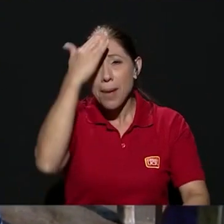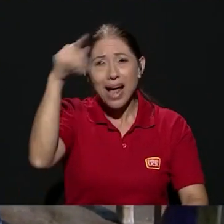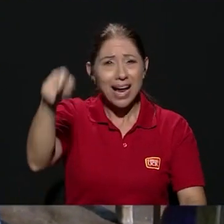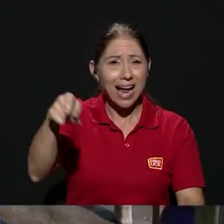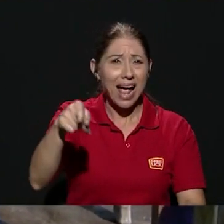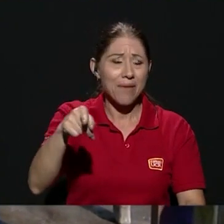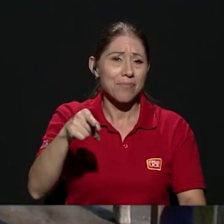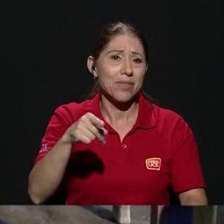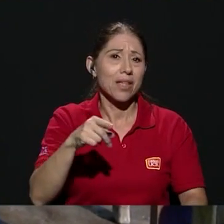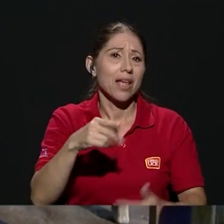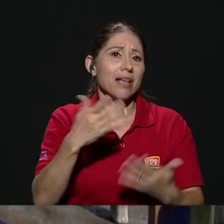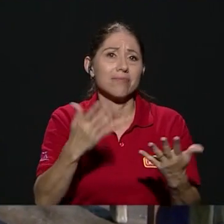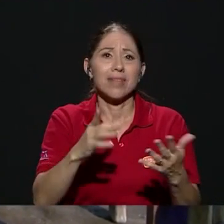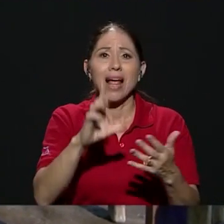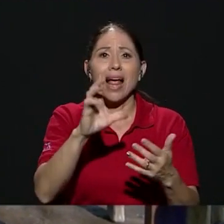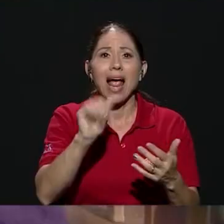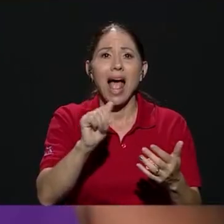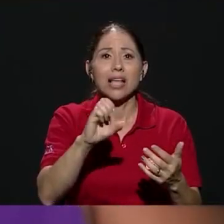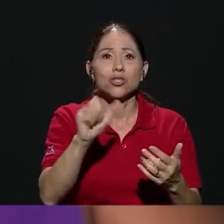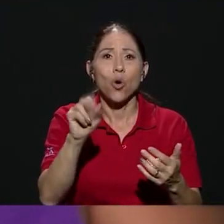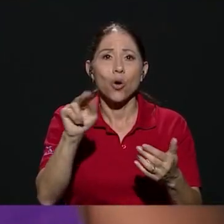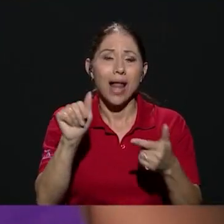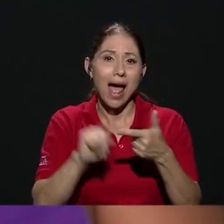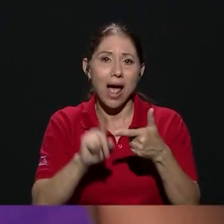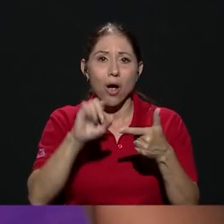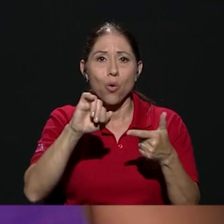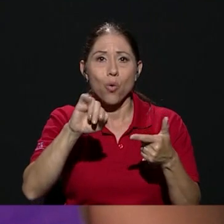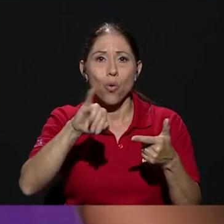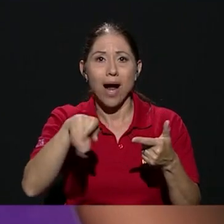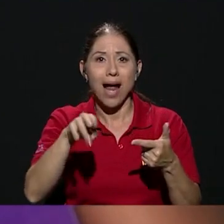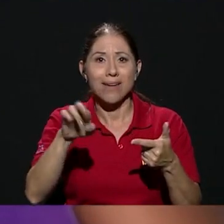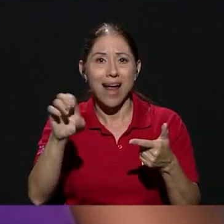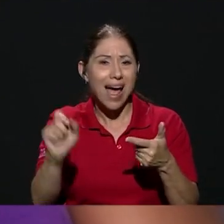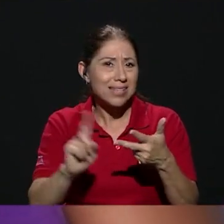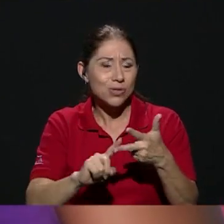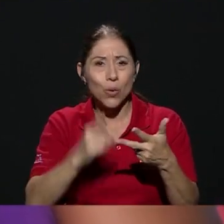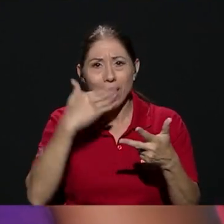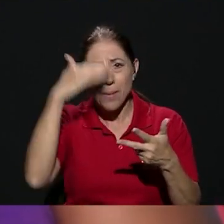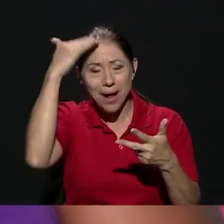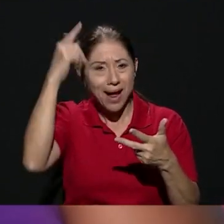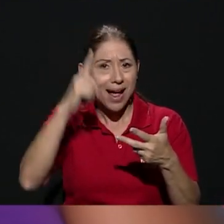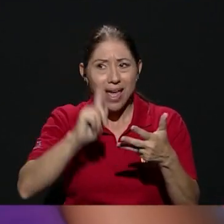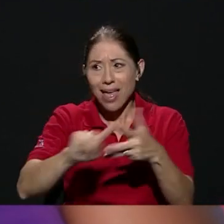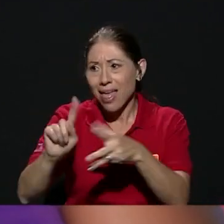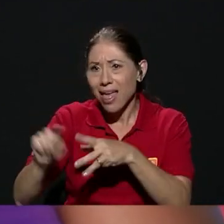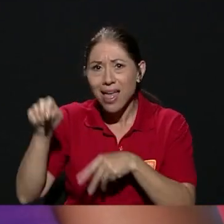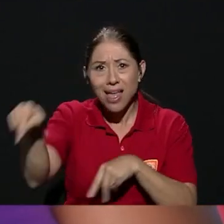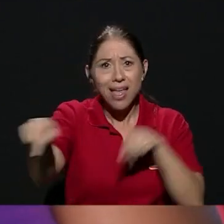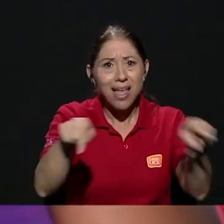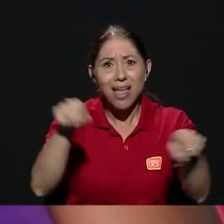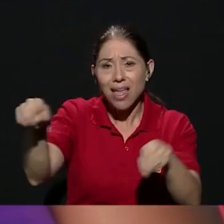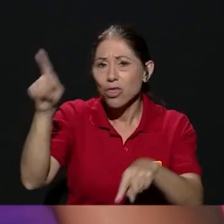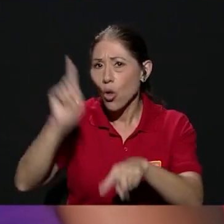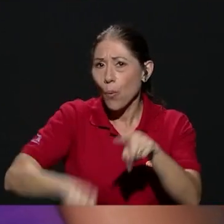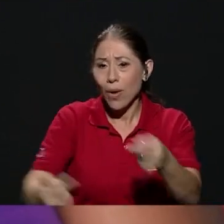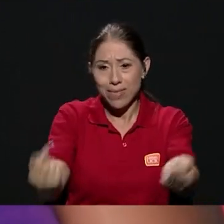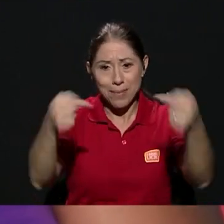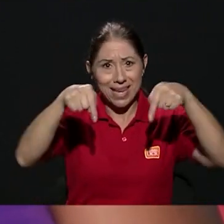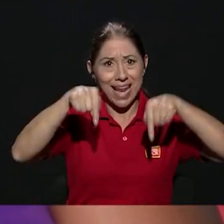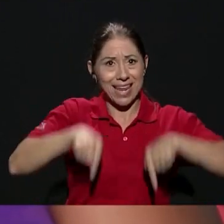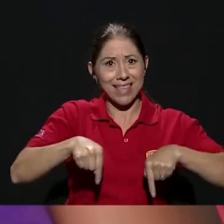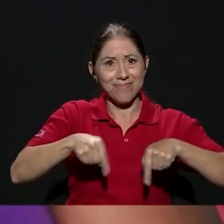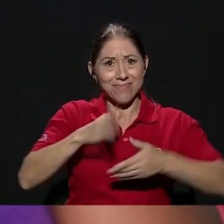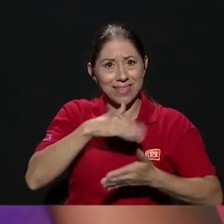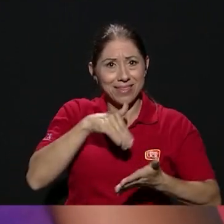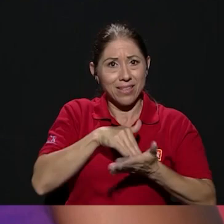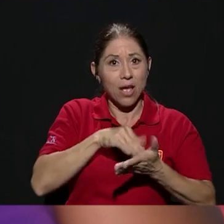o Ujarrás o La Casona allá en el sur, no tenían la oportunidad de venir aquí al gran área metropolitana o a las